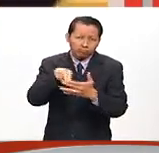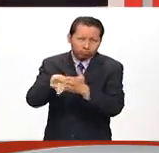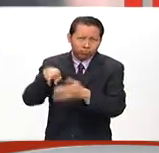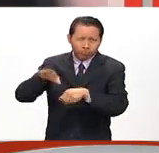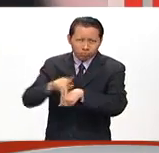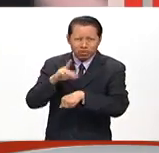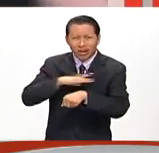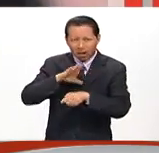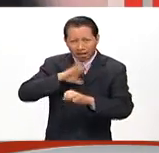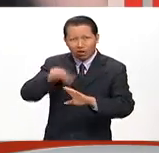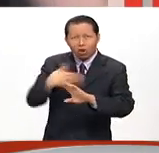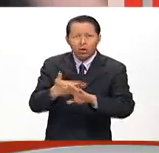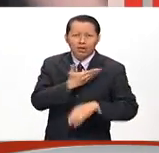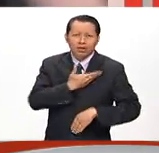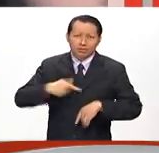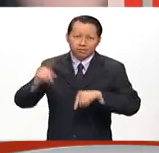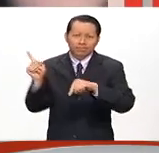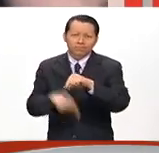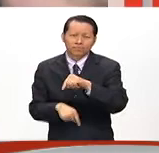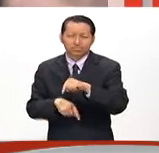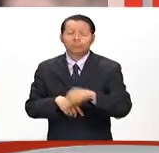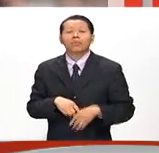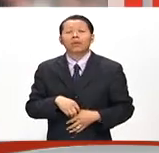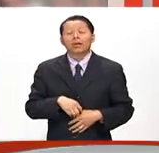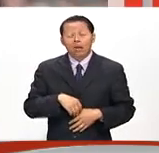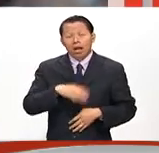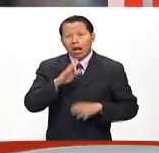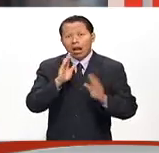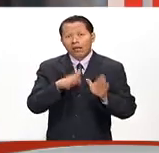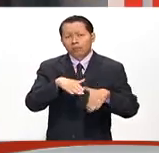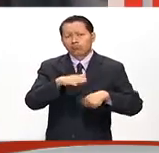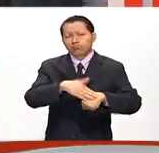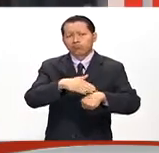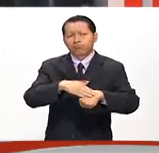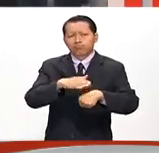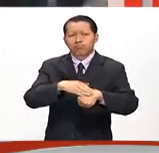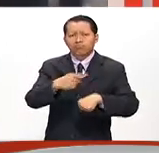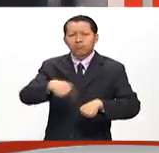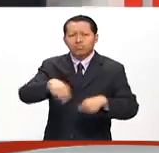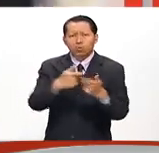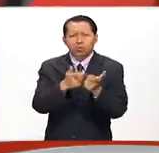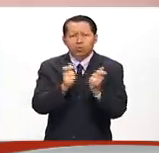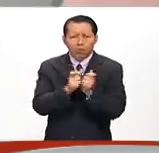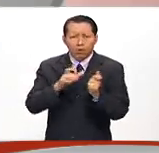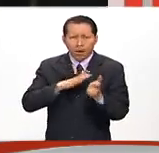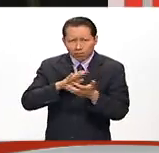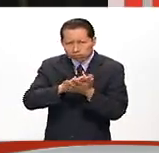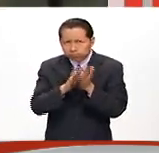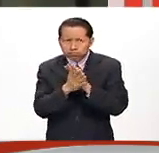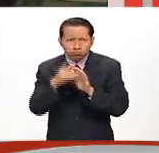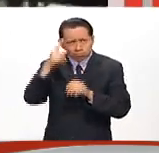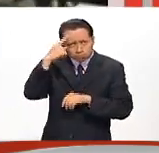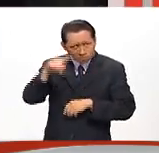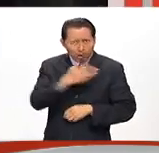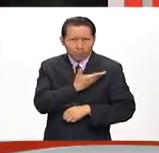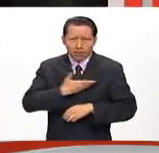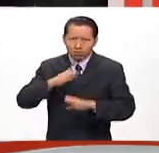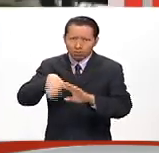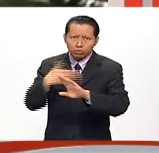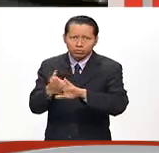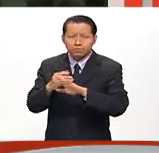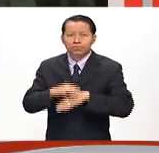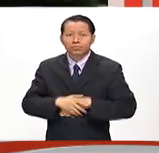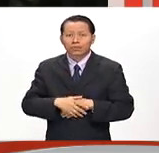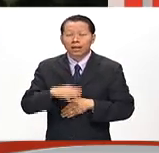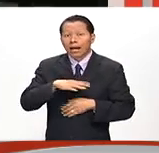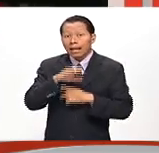Estado. Ya lo había dicho, que estas personas estaban en la preparación de un golpe de Estado. El Estado Islámico se